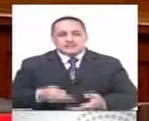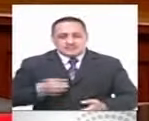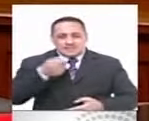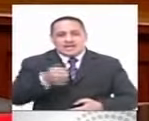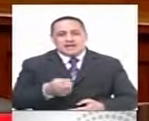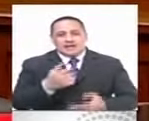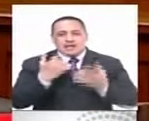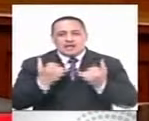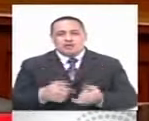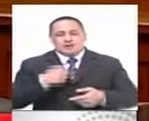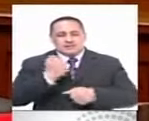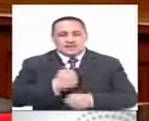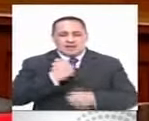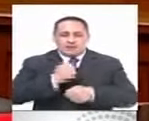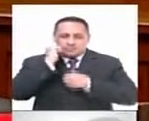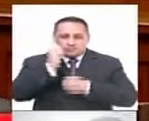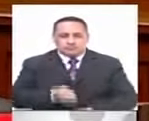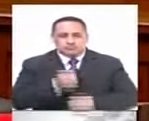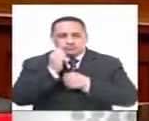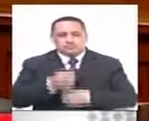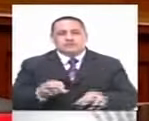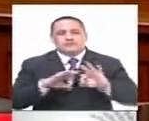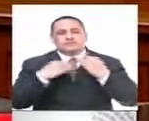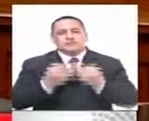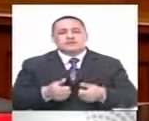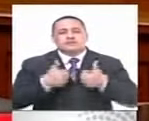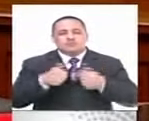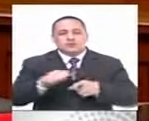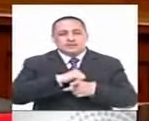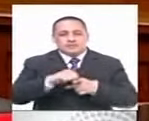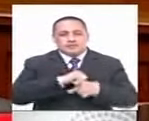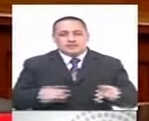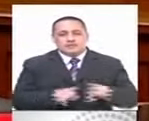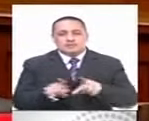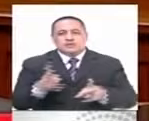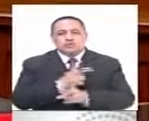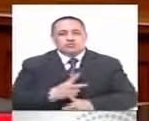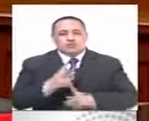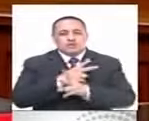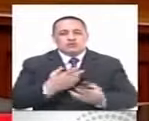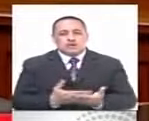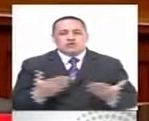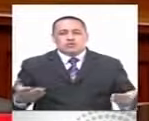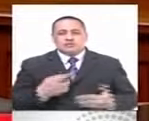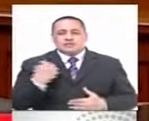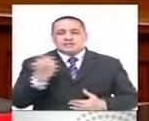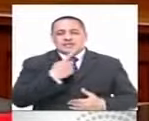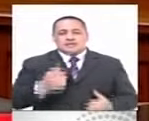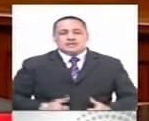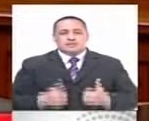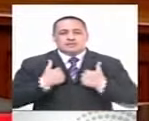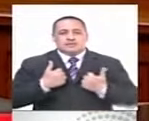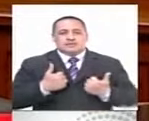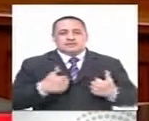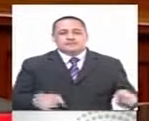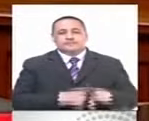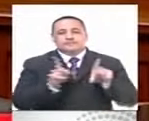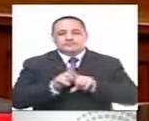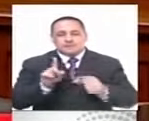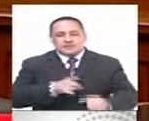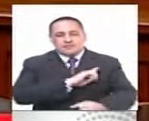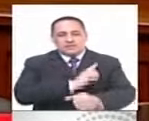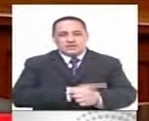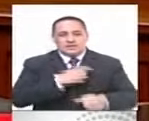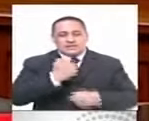contribuir a la agricultura familiar con buenas prácticas de conservación de productos de la biodiversidad, a fortalecer